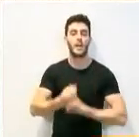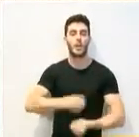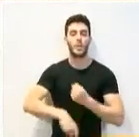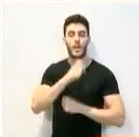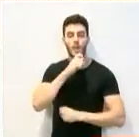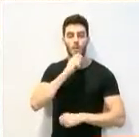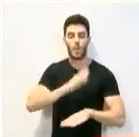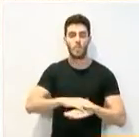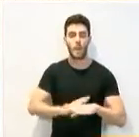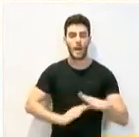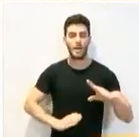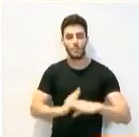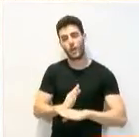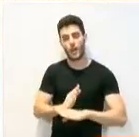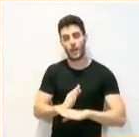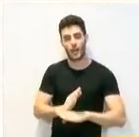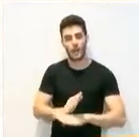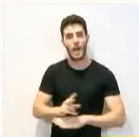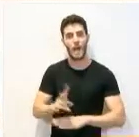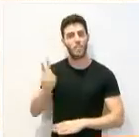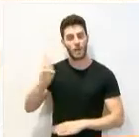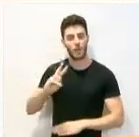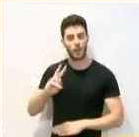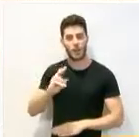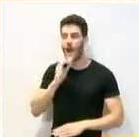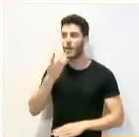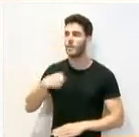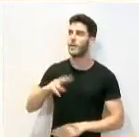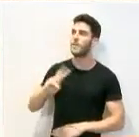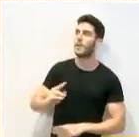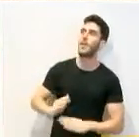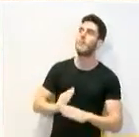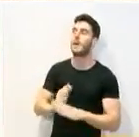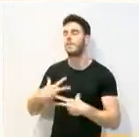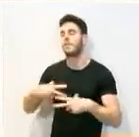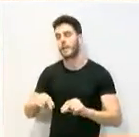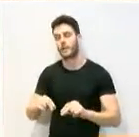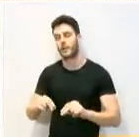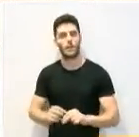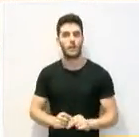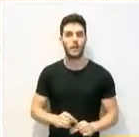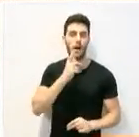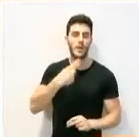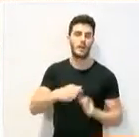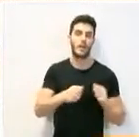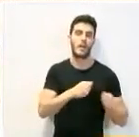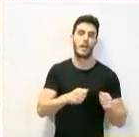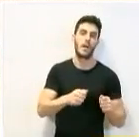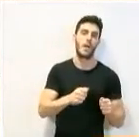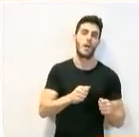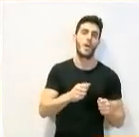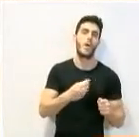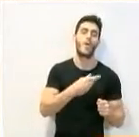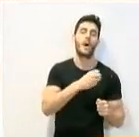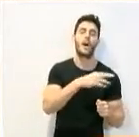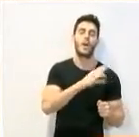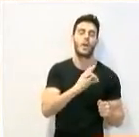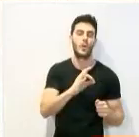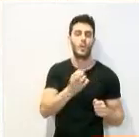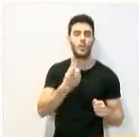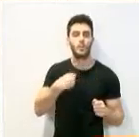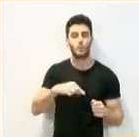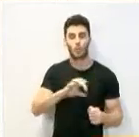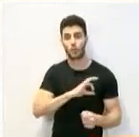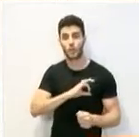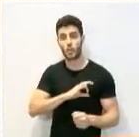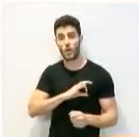a Venezuela? Ahora a Estados Unidos no le conviene, ahora dejamos de bloquear a Venezuela. Ahora, en vez de negociar con Guaidó, negocia con el señor